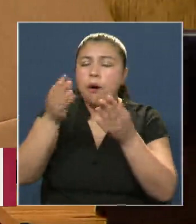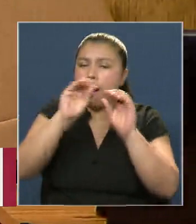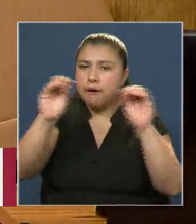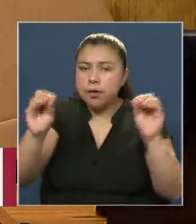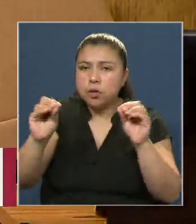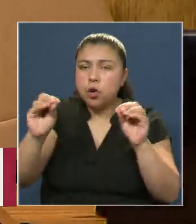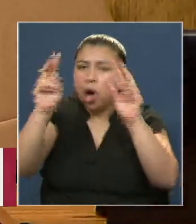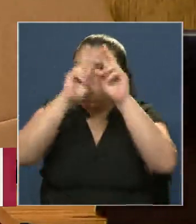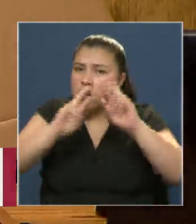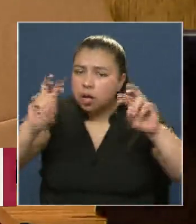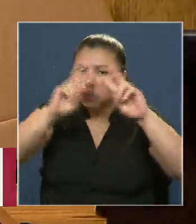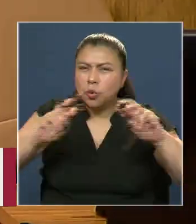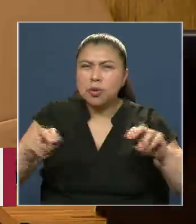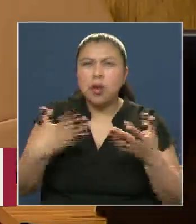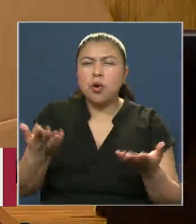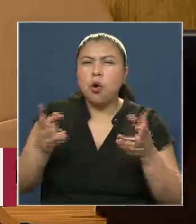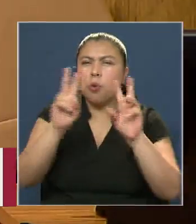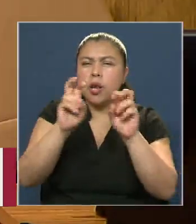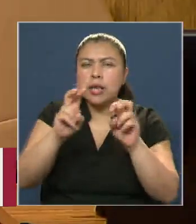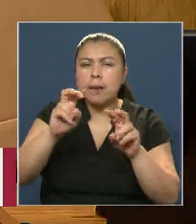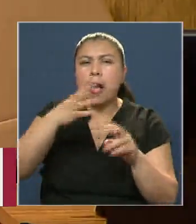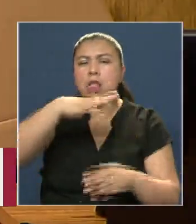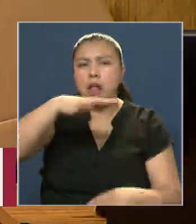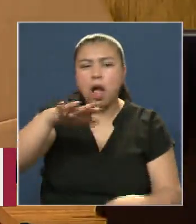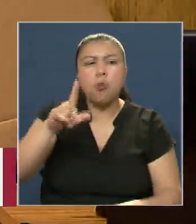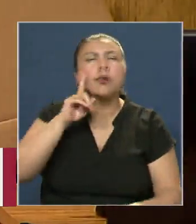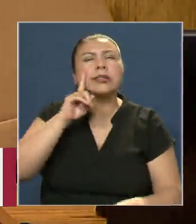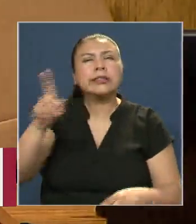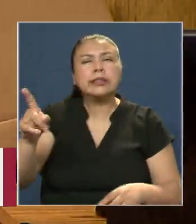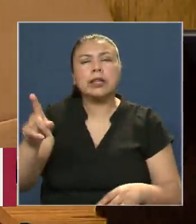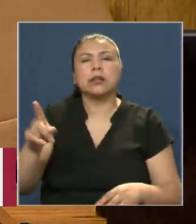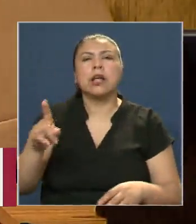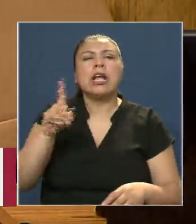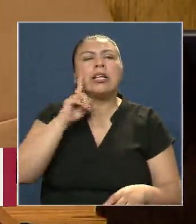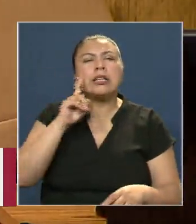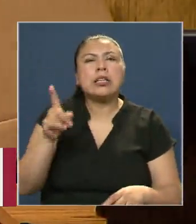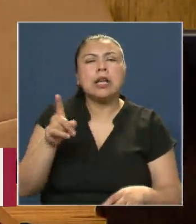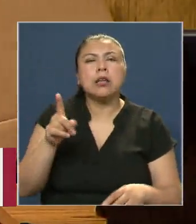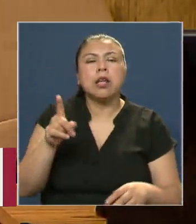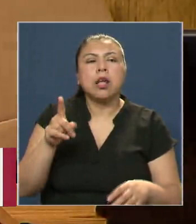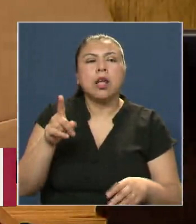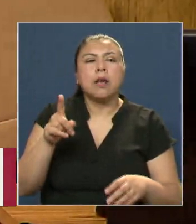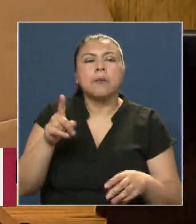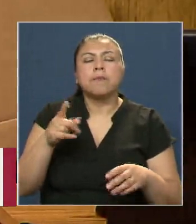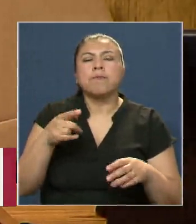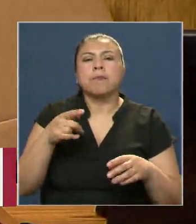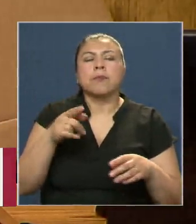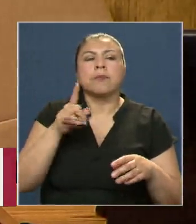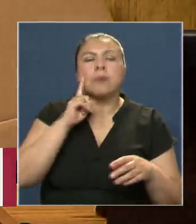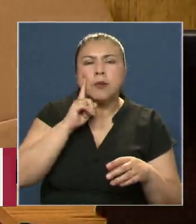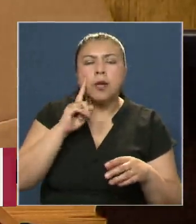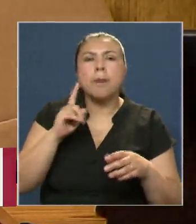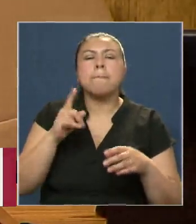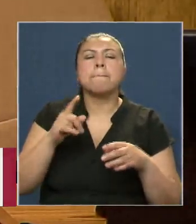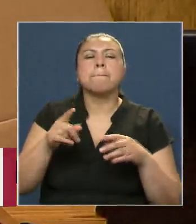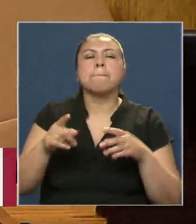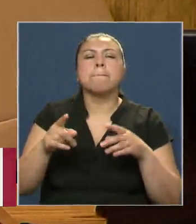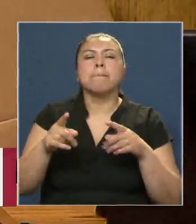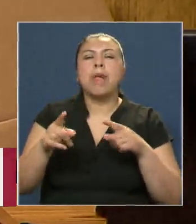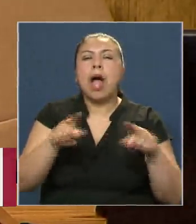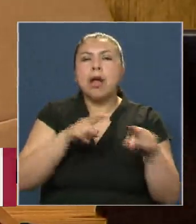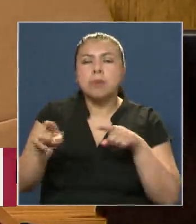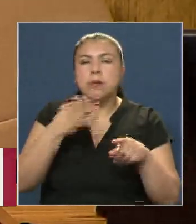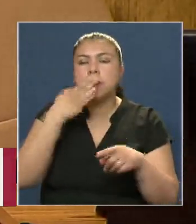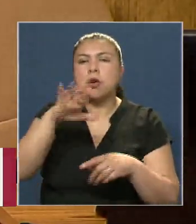Latinoamérica respecto del agua, cómo se ha manejado. ¿Quién maneja de mejor manera el agua en Chile? Y también para